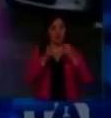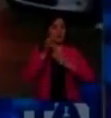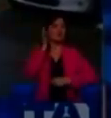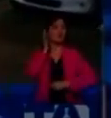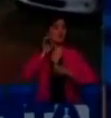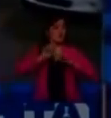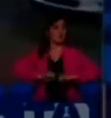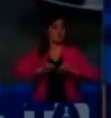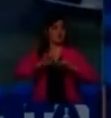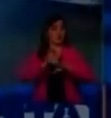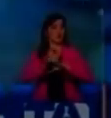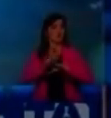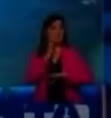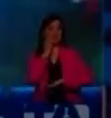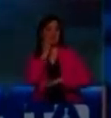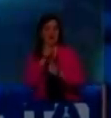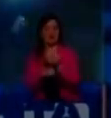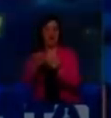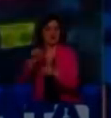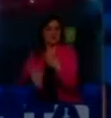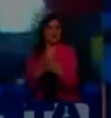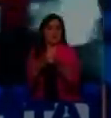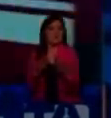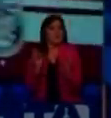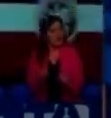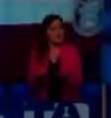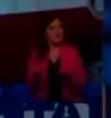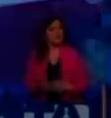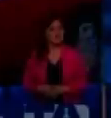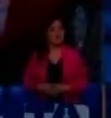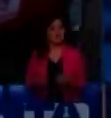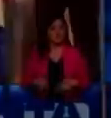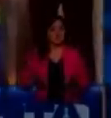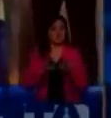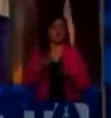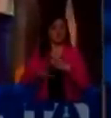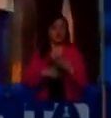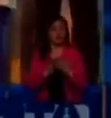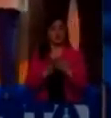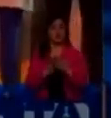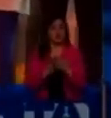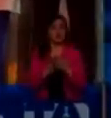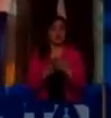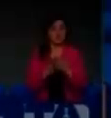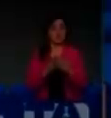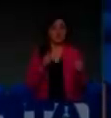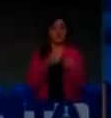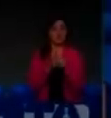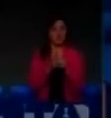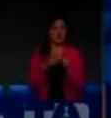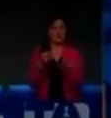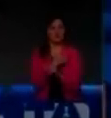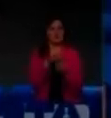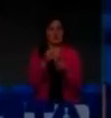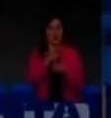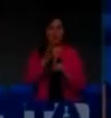también podría ser su mamá, su hermana, su hija. Entonces sí es importante que todos actuemos frente a la violencia, que esto no